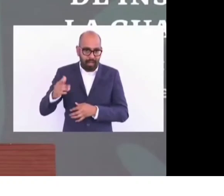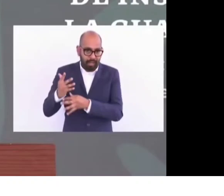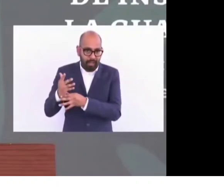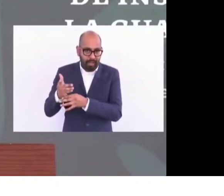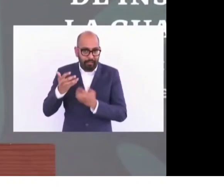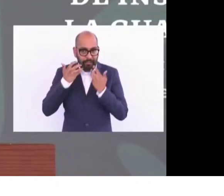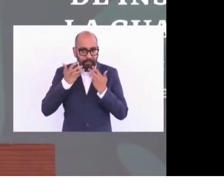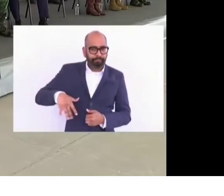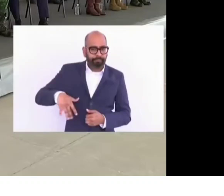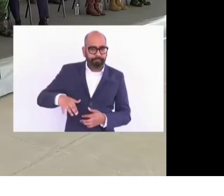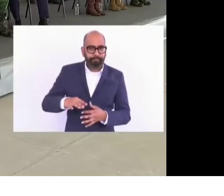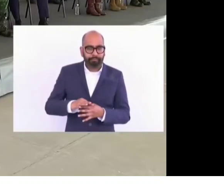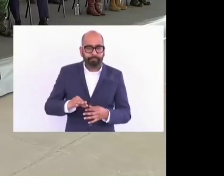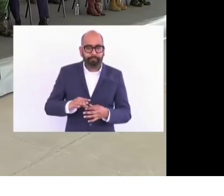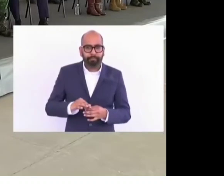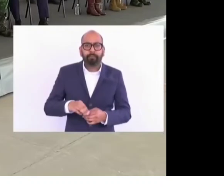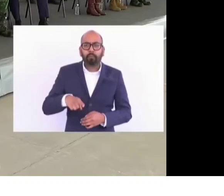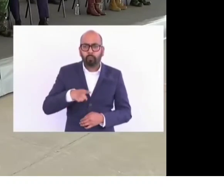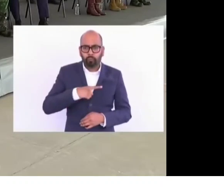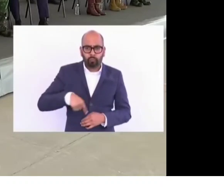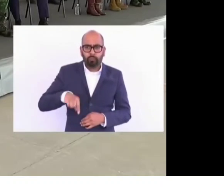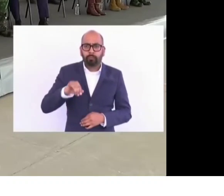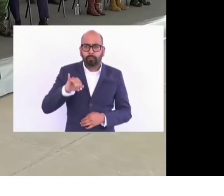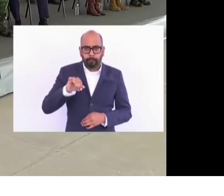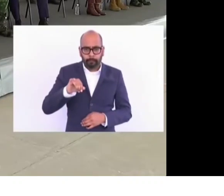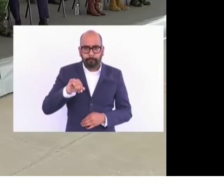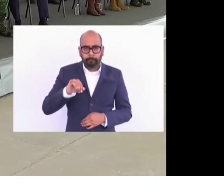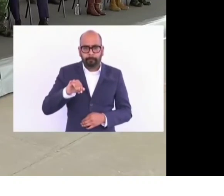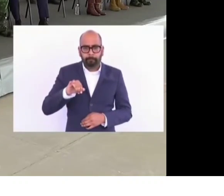todo. Vamos a